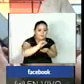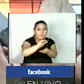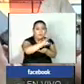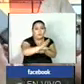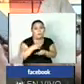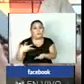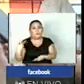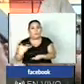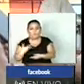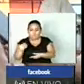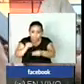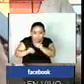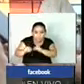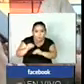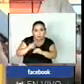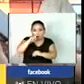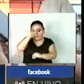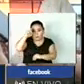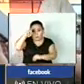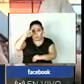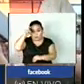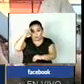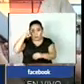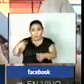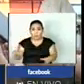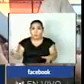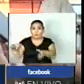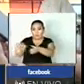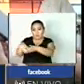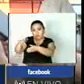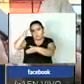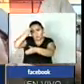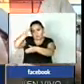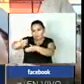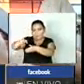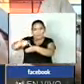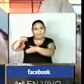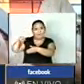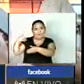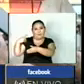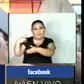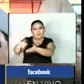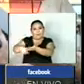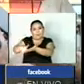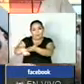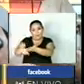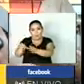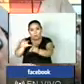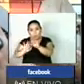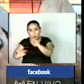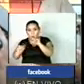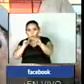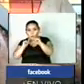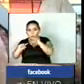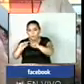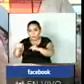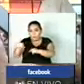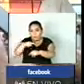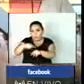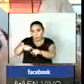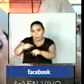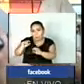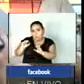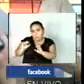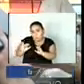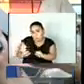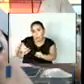haciendo esfuerzos incluso el consejo tomó bien pues que algunas jefaturas que por cuenta